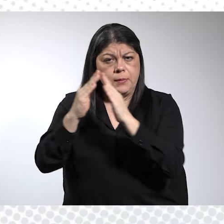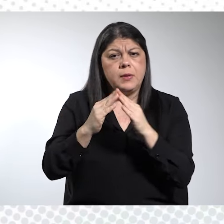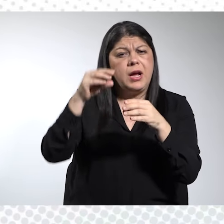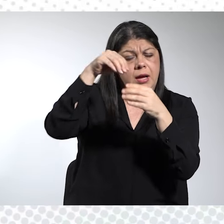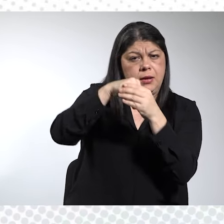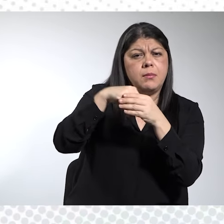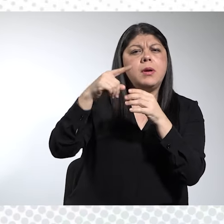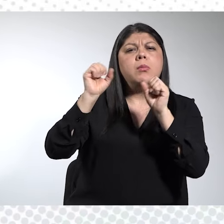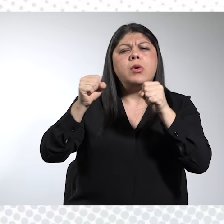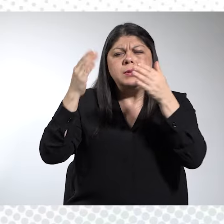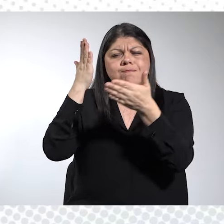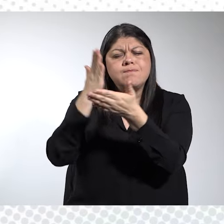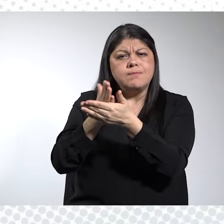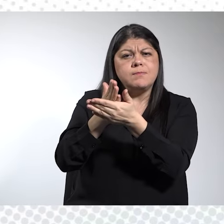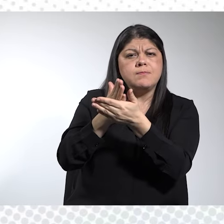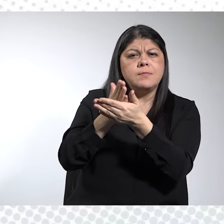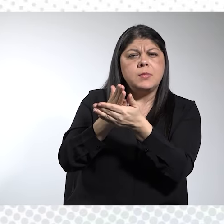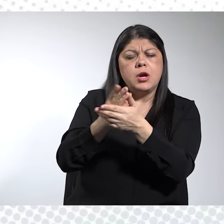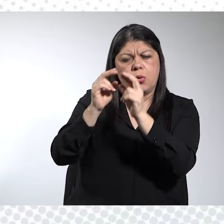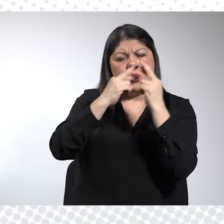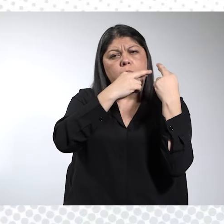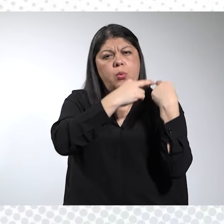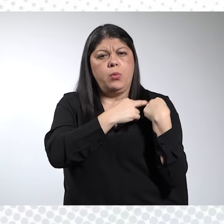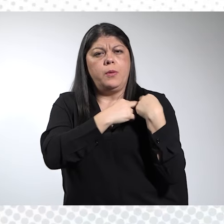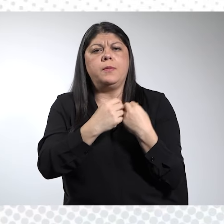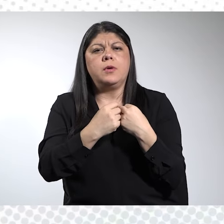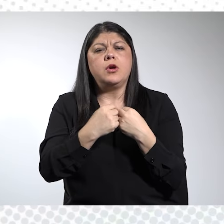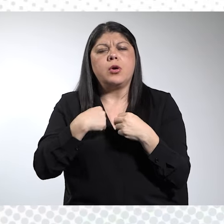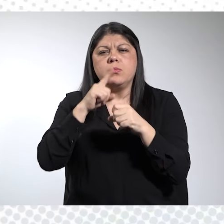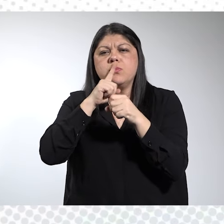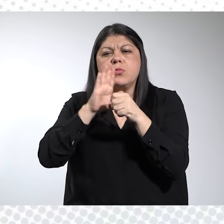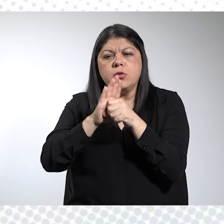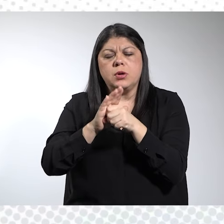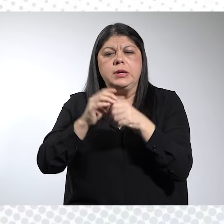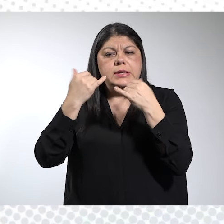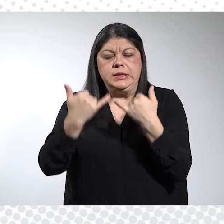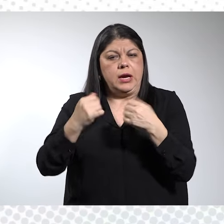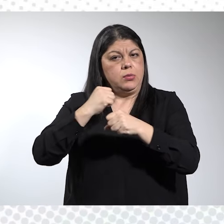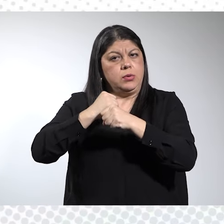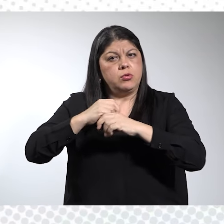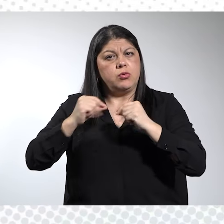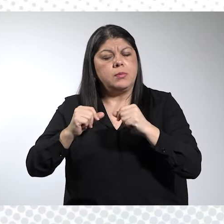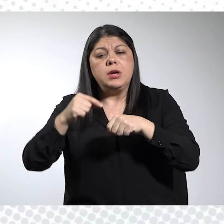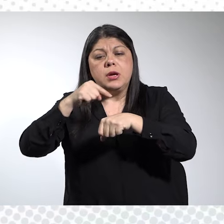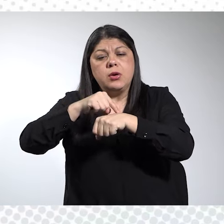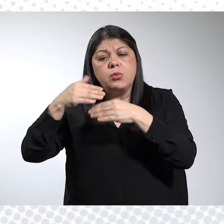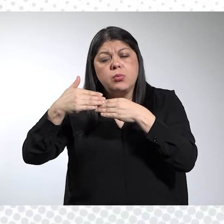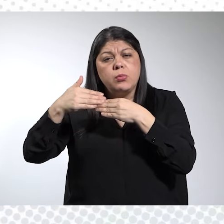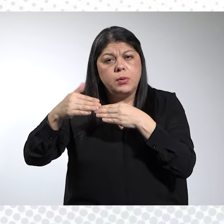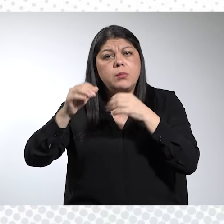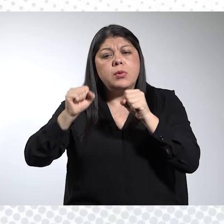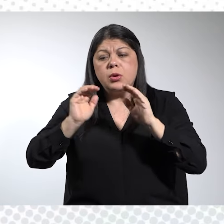de las comunidades, para poder atacar con responsabilidad, con conclusión de forma inmediata y en el mediano